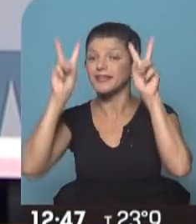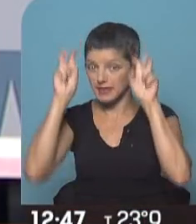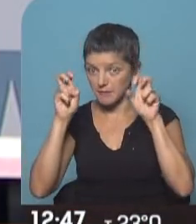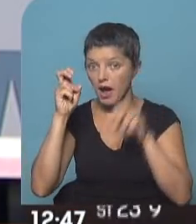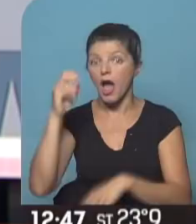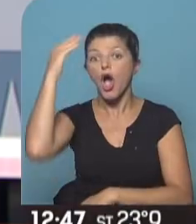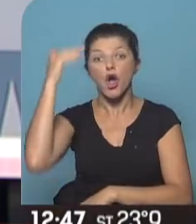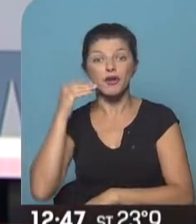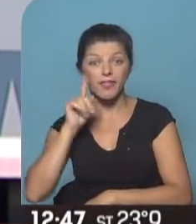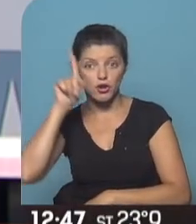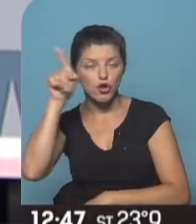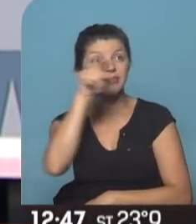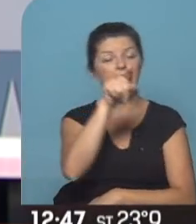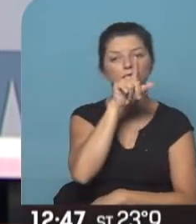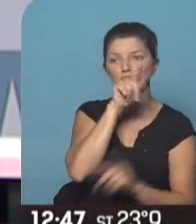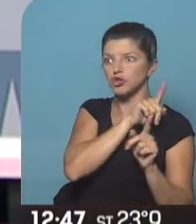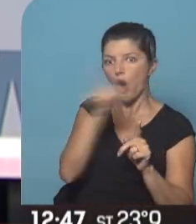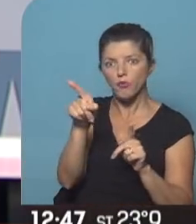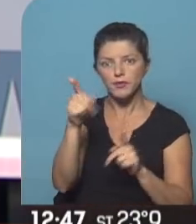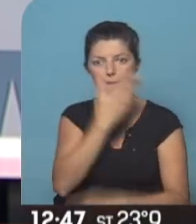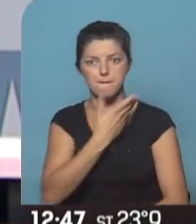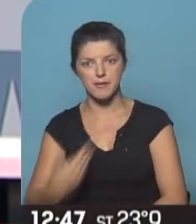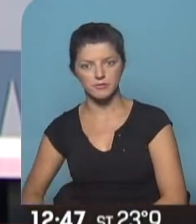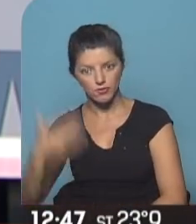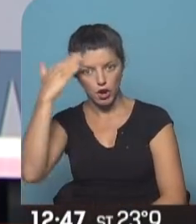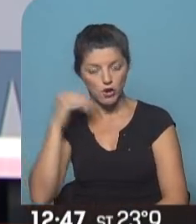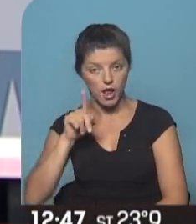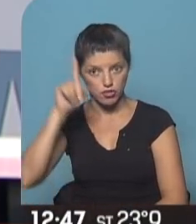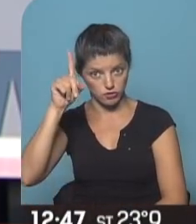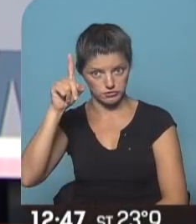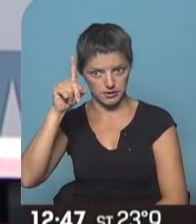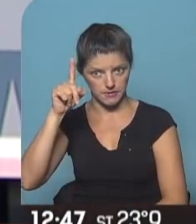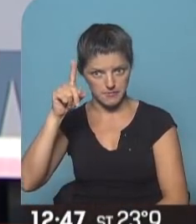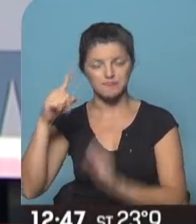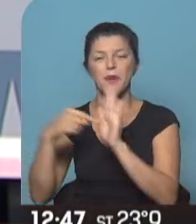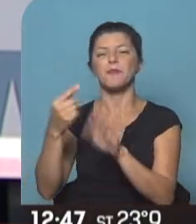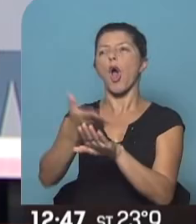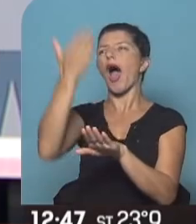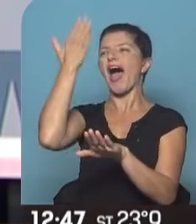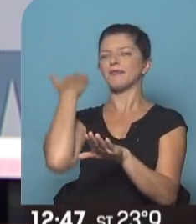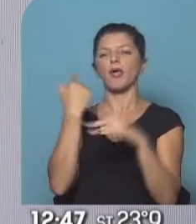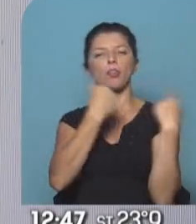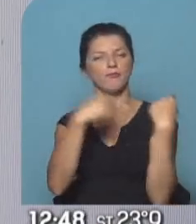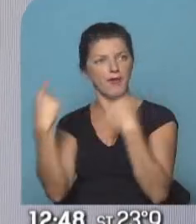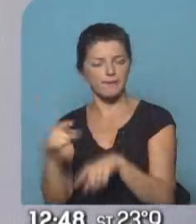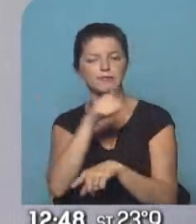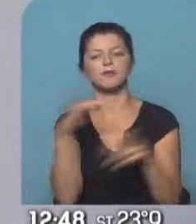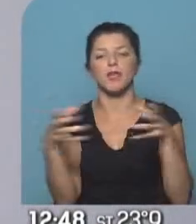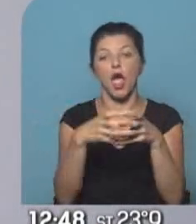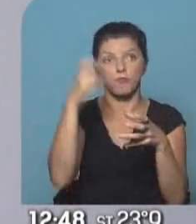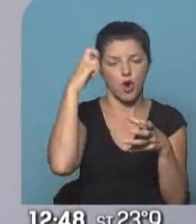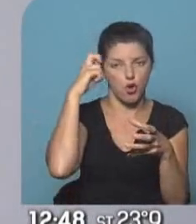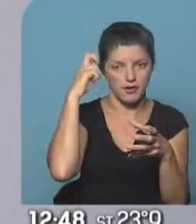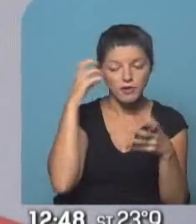el presidente de Corea del Norte, el líder de Corea del Norte. Antes había un congreso, un partido, medios de comunicación